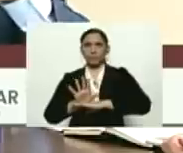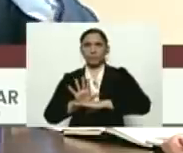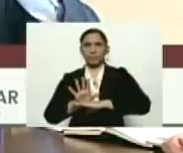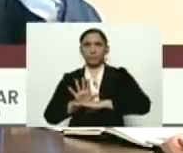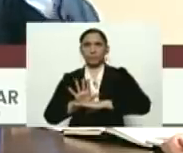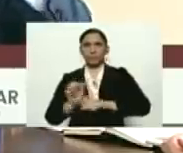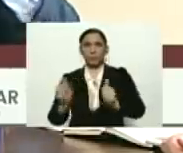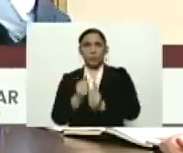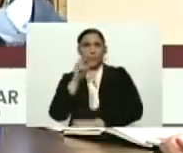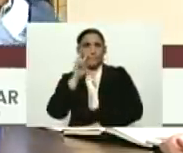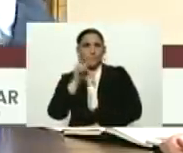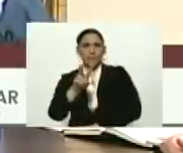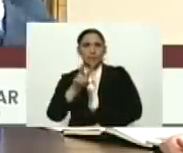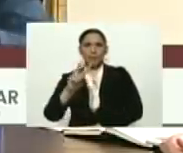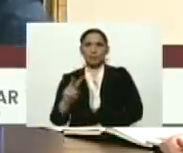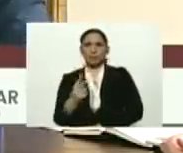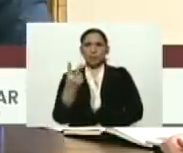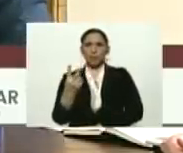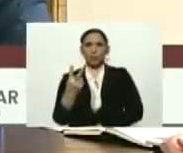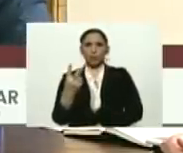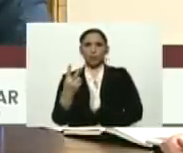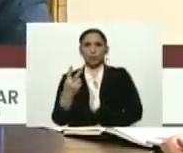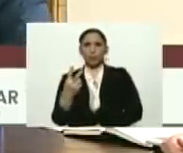con vistas al segundo semestre del año